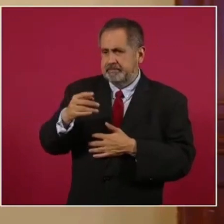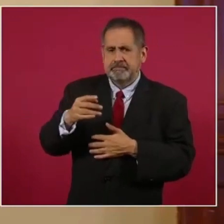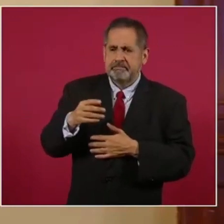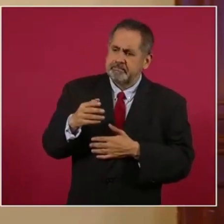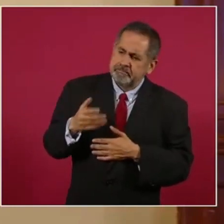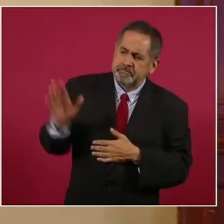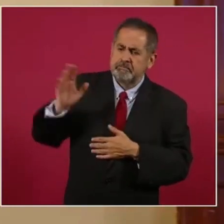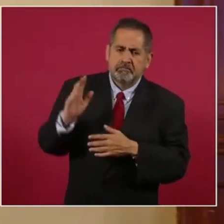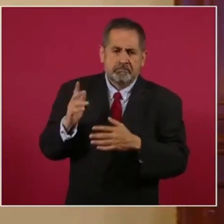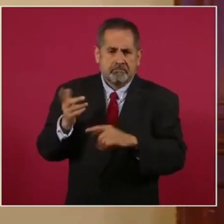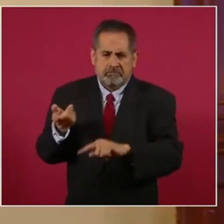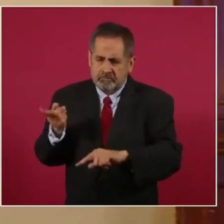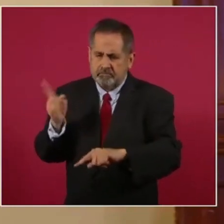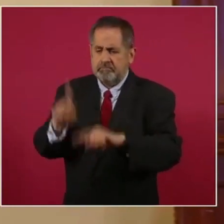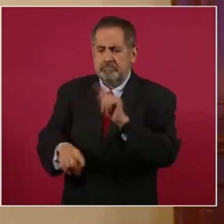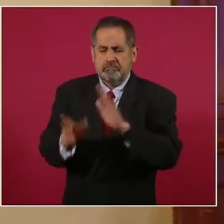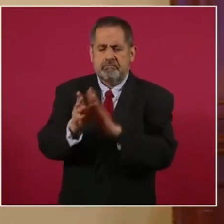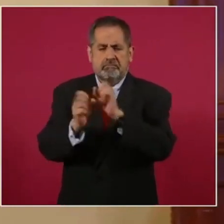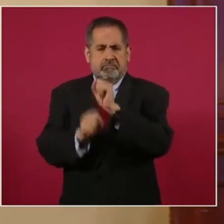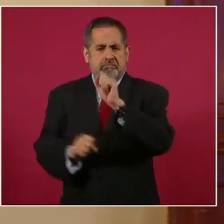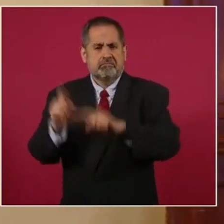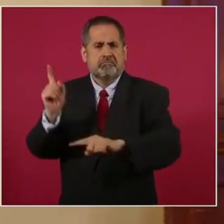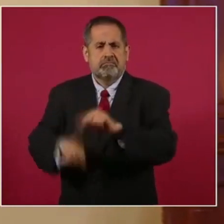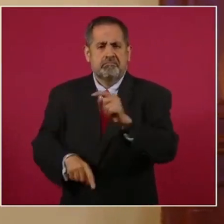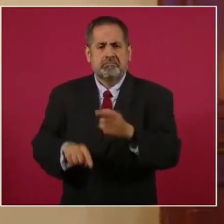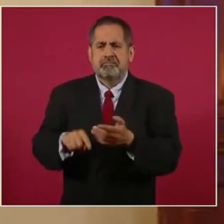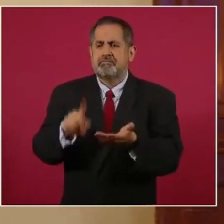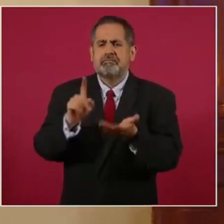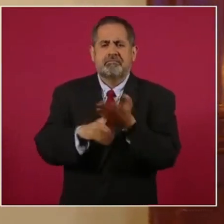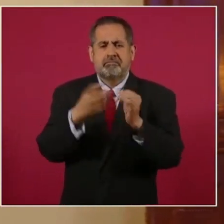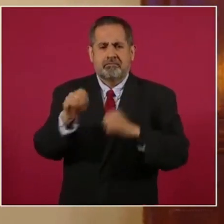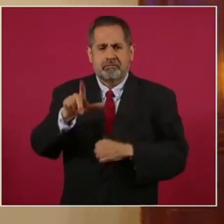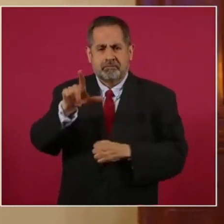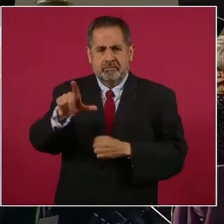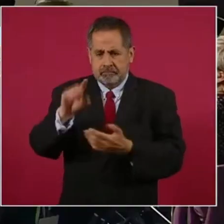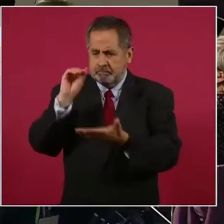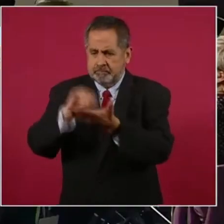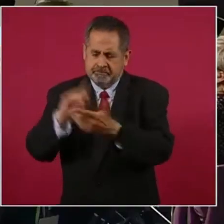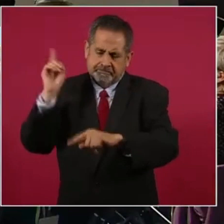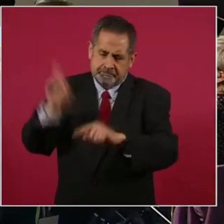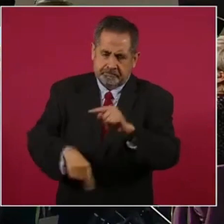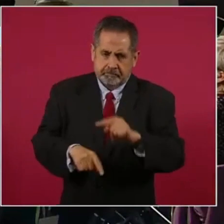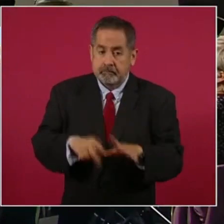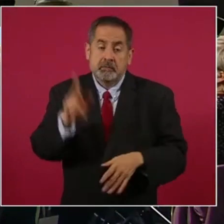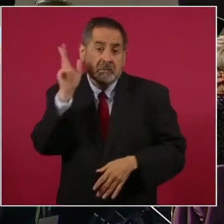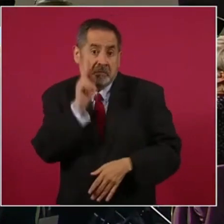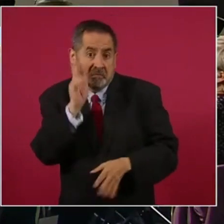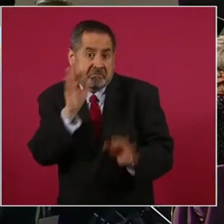que fuera derogada la Constitución de 1917. Esto no está aprobado,